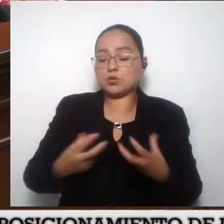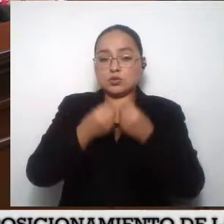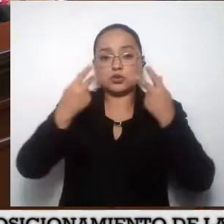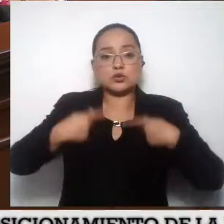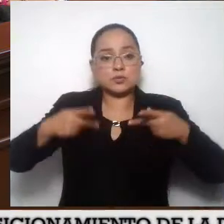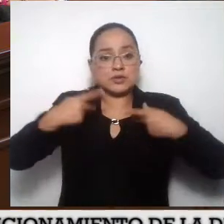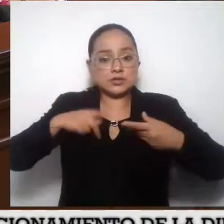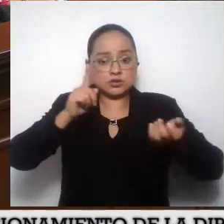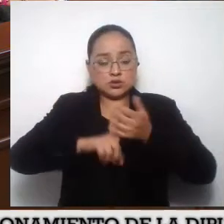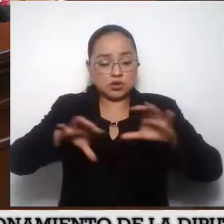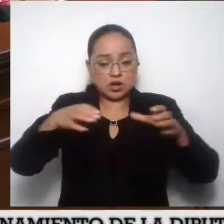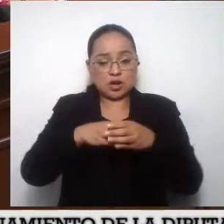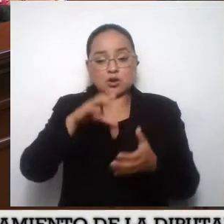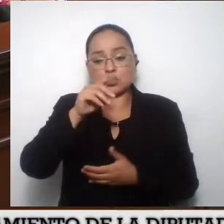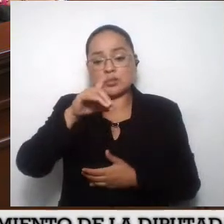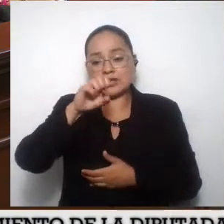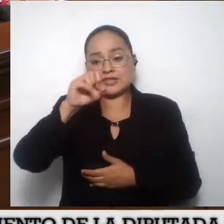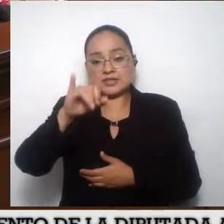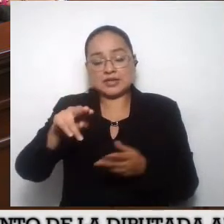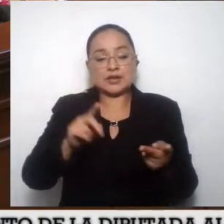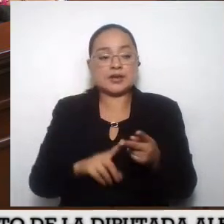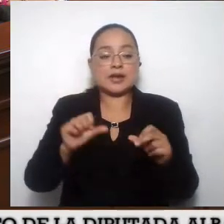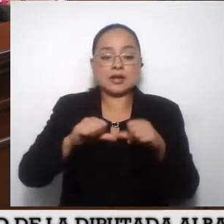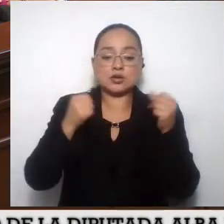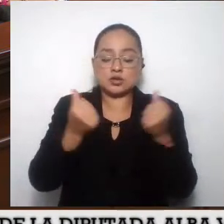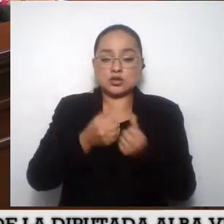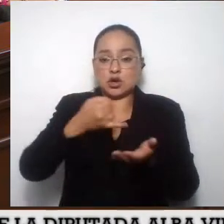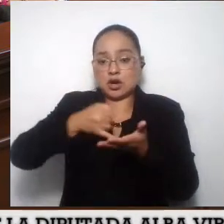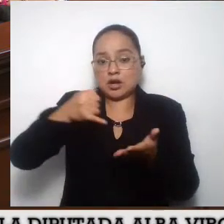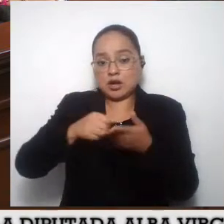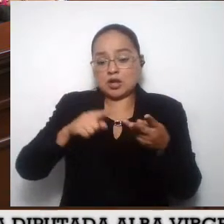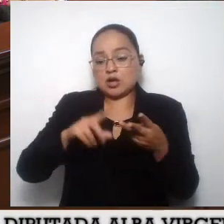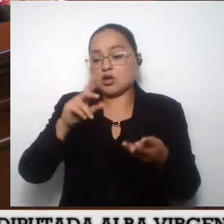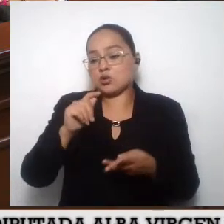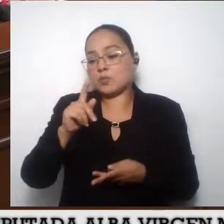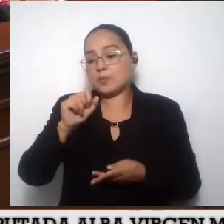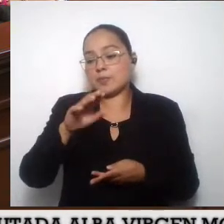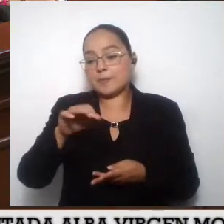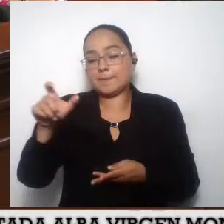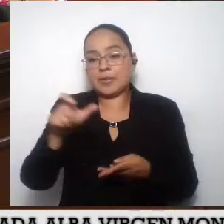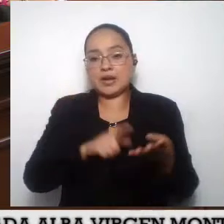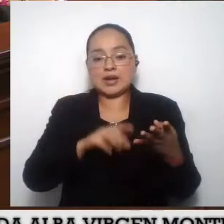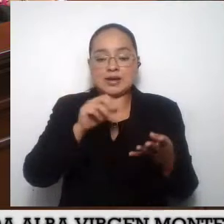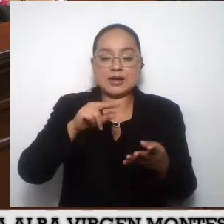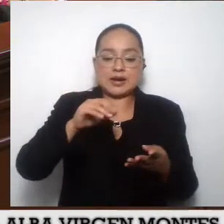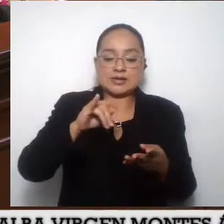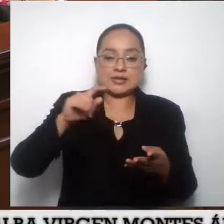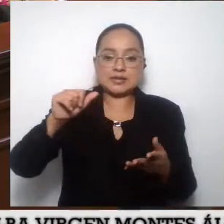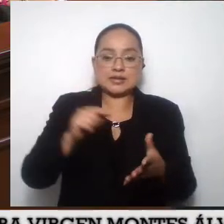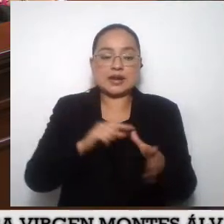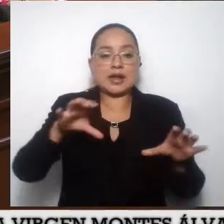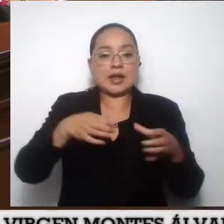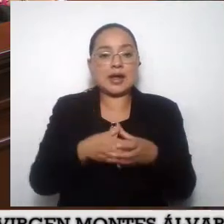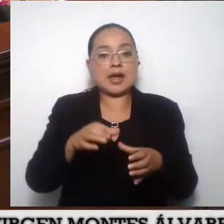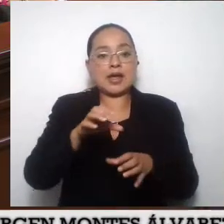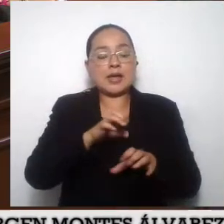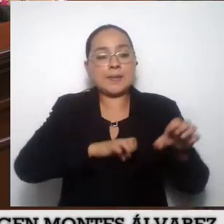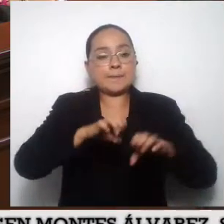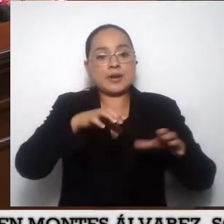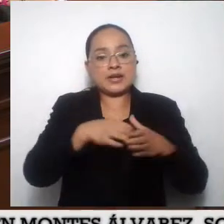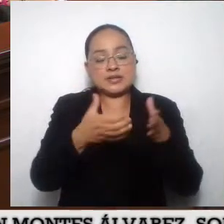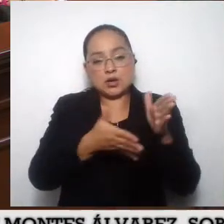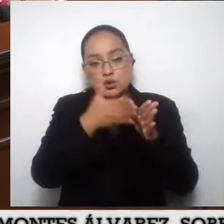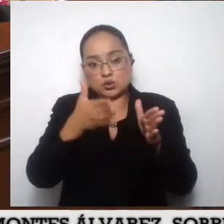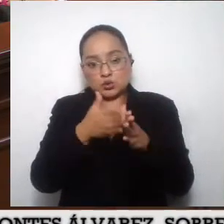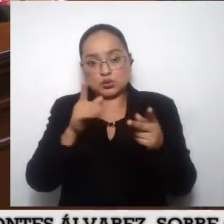CODECIN, Asociación de Agricultores, Coparmex, Canacintra, Cámara Mexicana de la Industria de la Construcción,